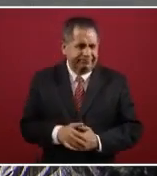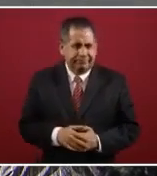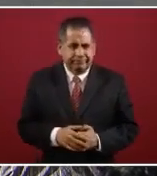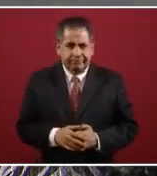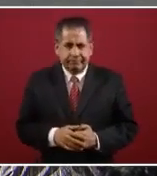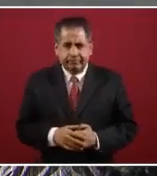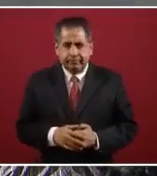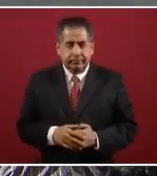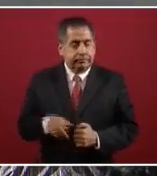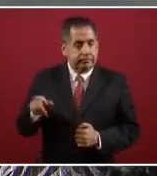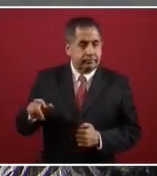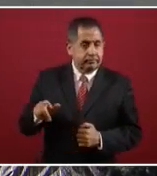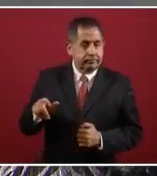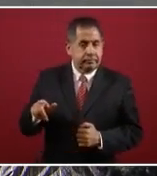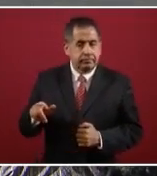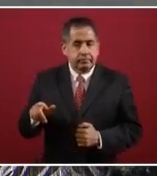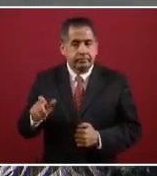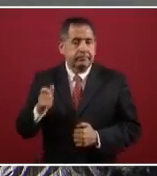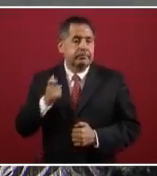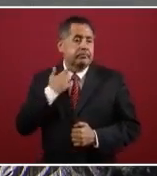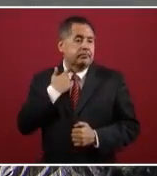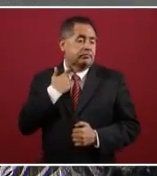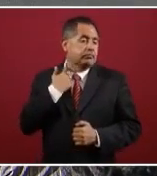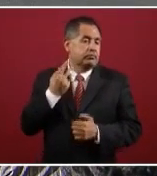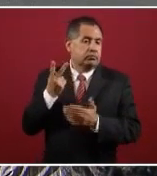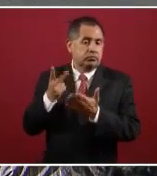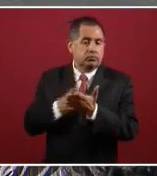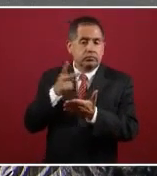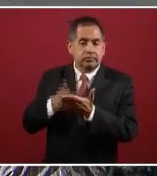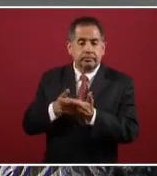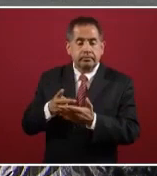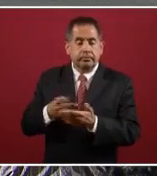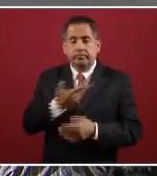Dos veces presidente municipal